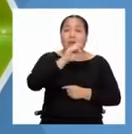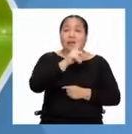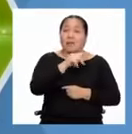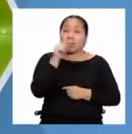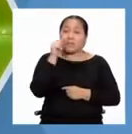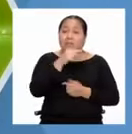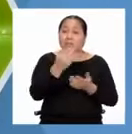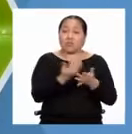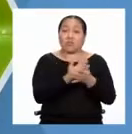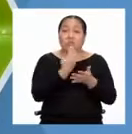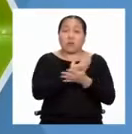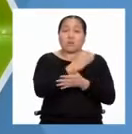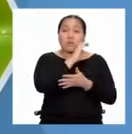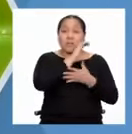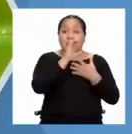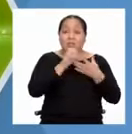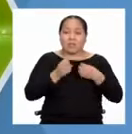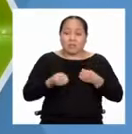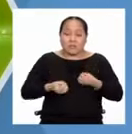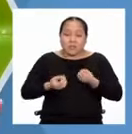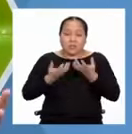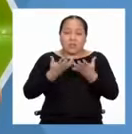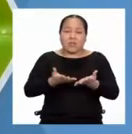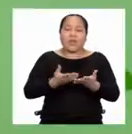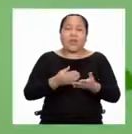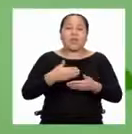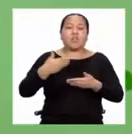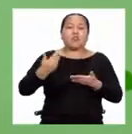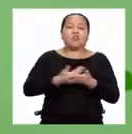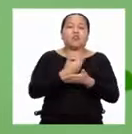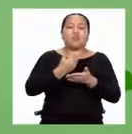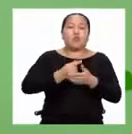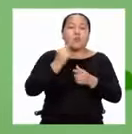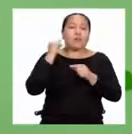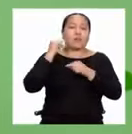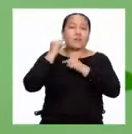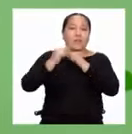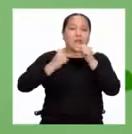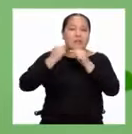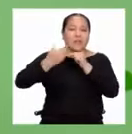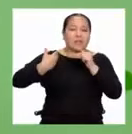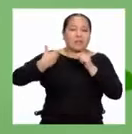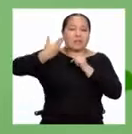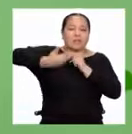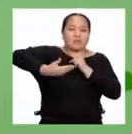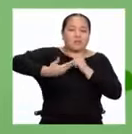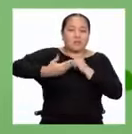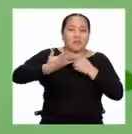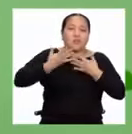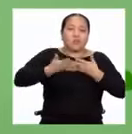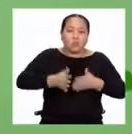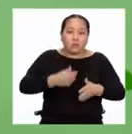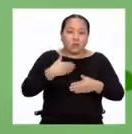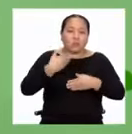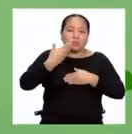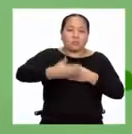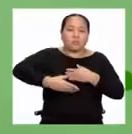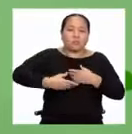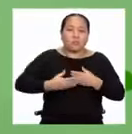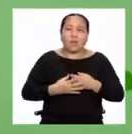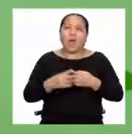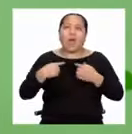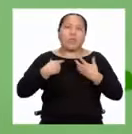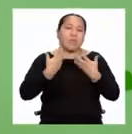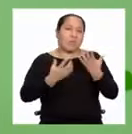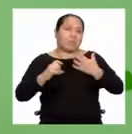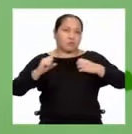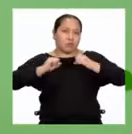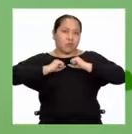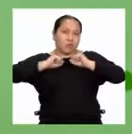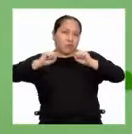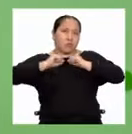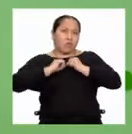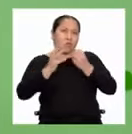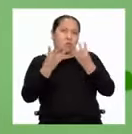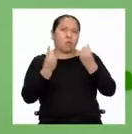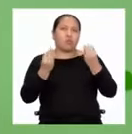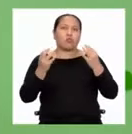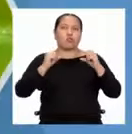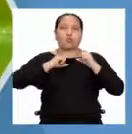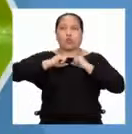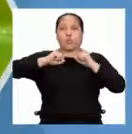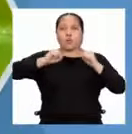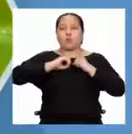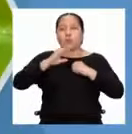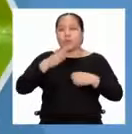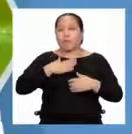son heredadas a las siguientes generaciones. Entonces si entreno y hago mucho deporte y ya está, mis hijos